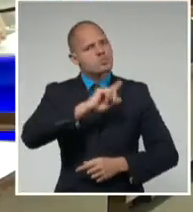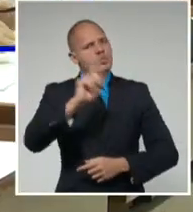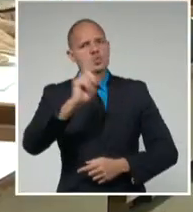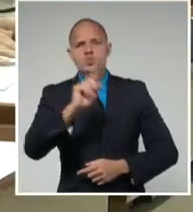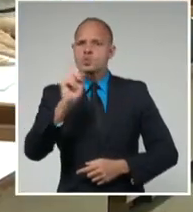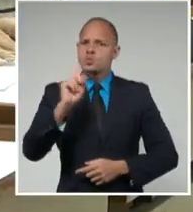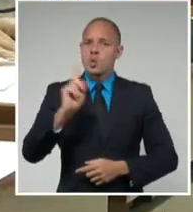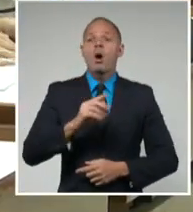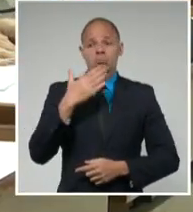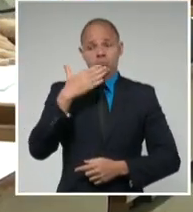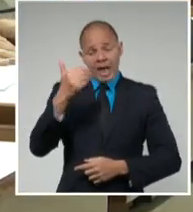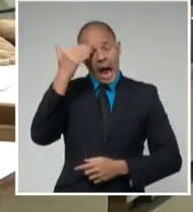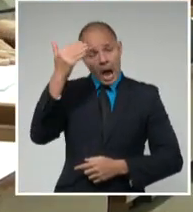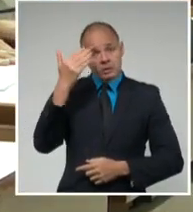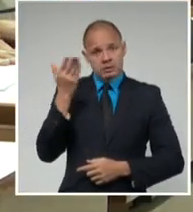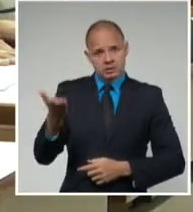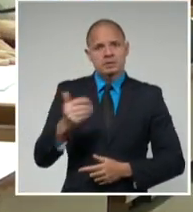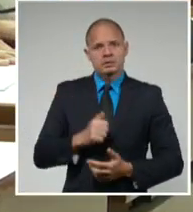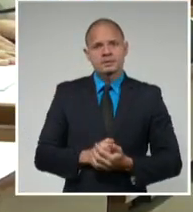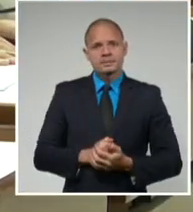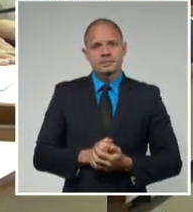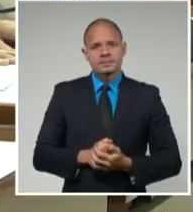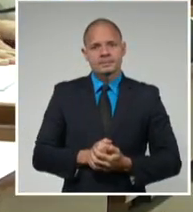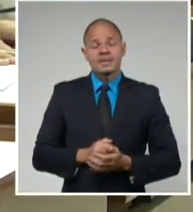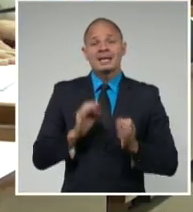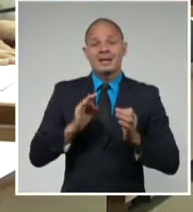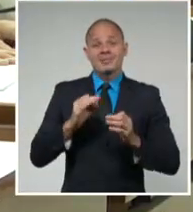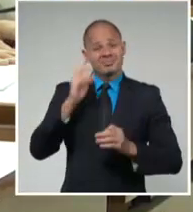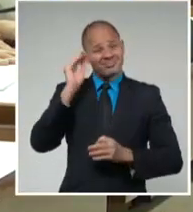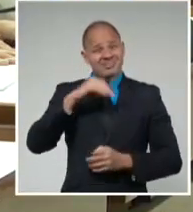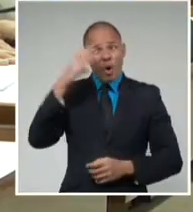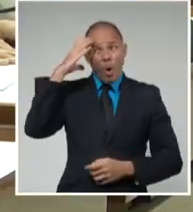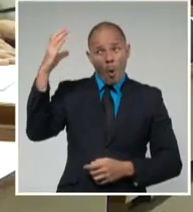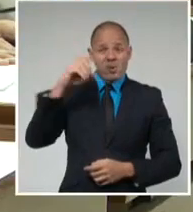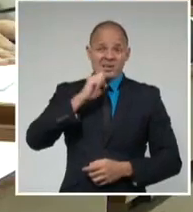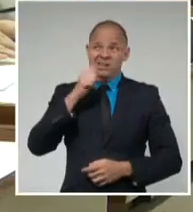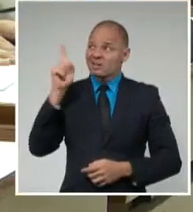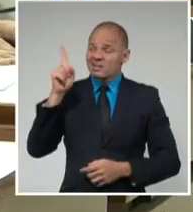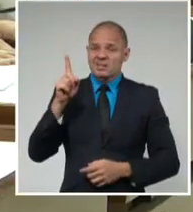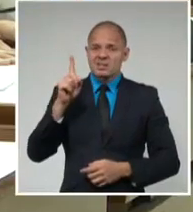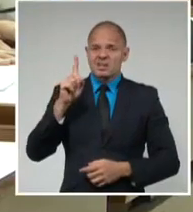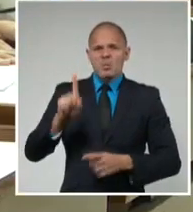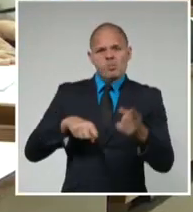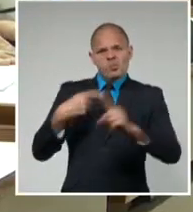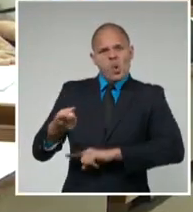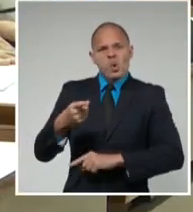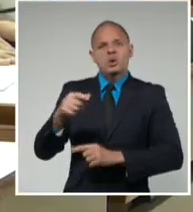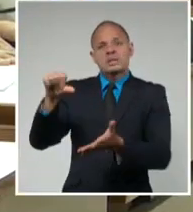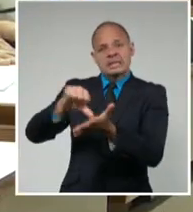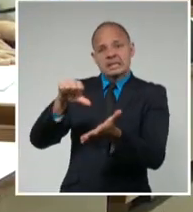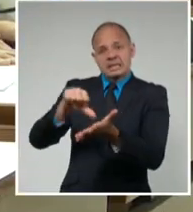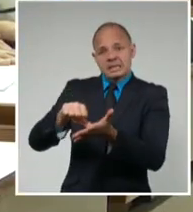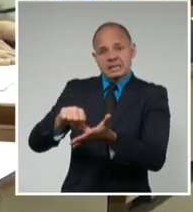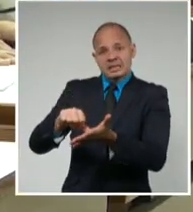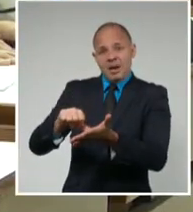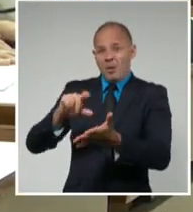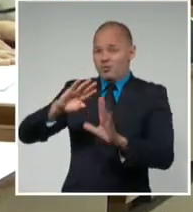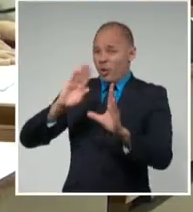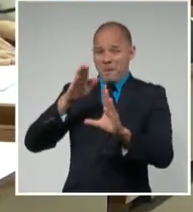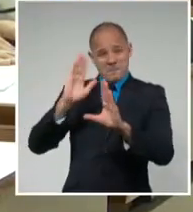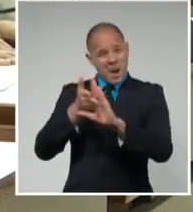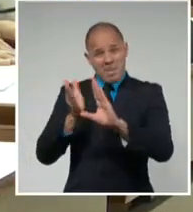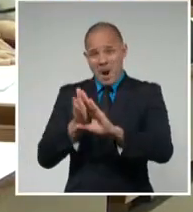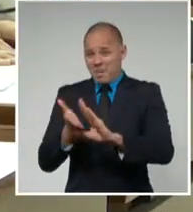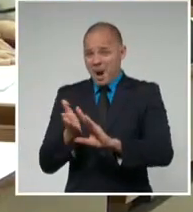unilaterales impuestas por el gobierno de los Estados Unidos a la hermana República Islámica de Irán,